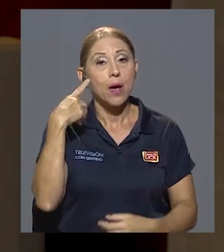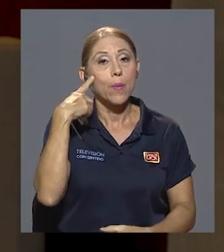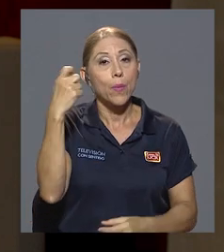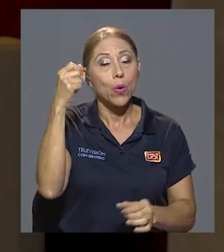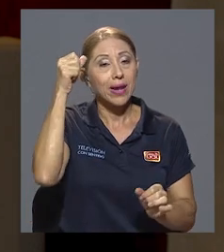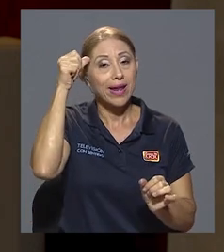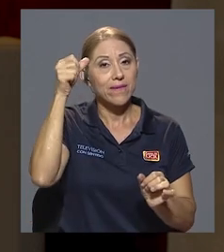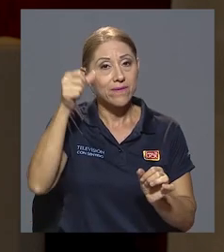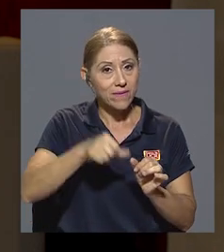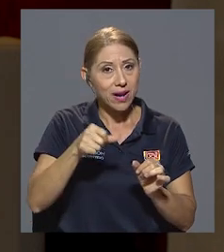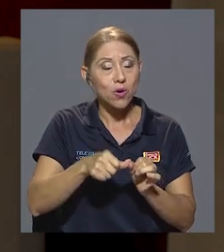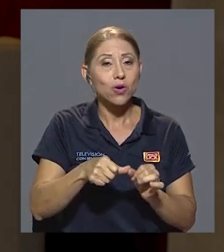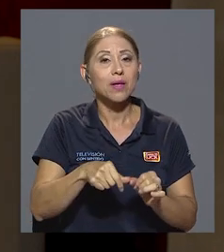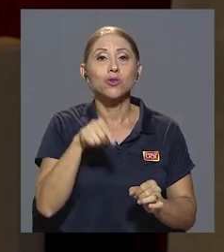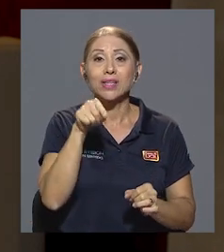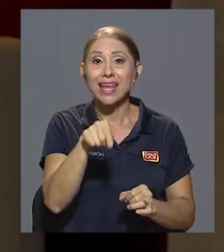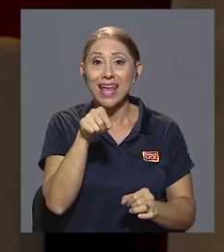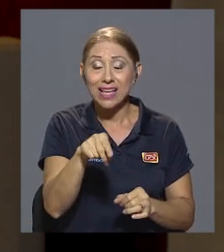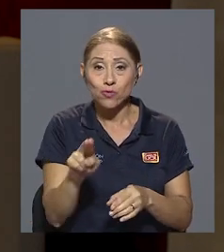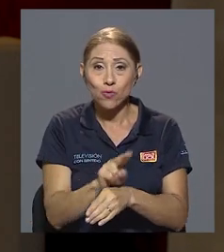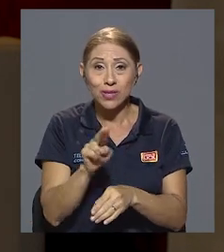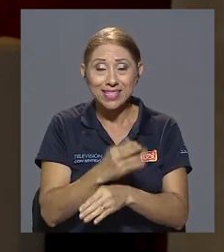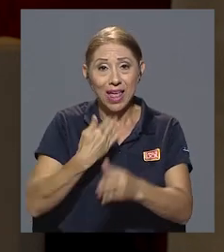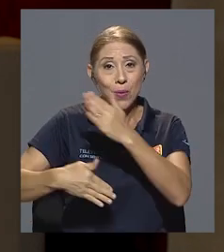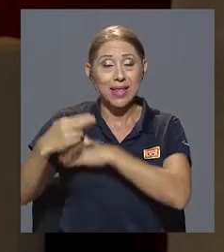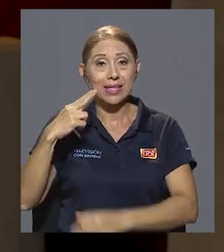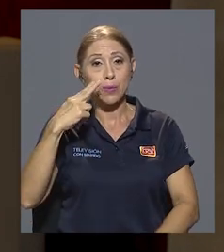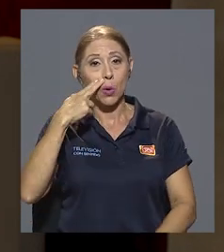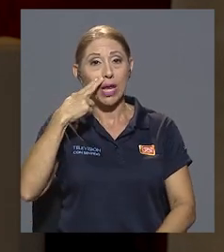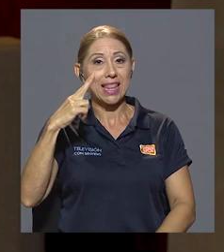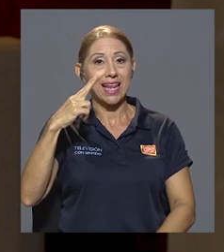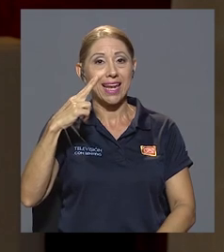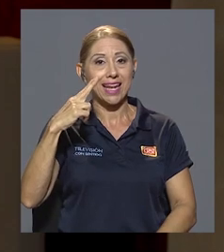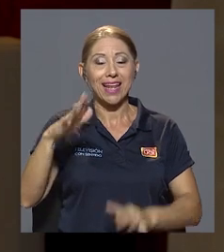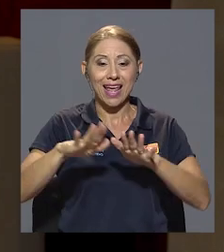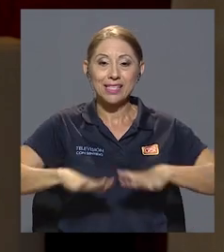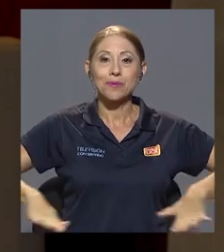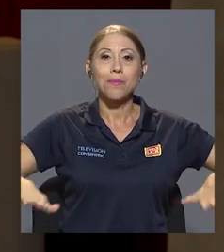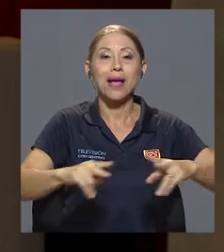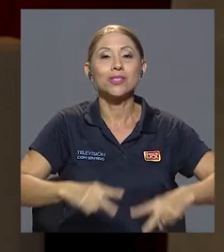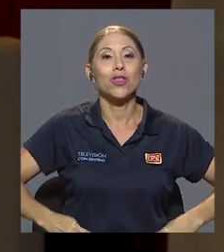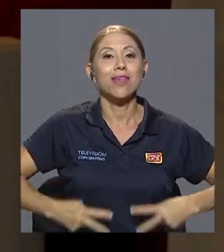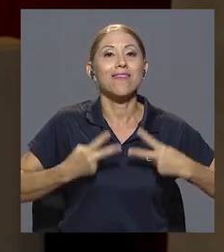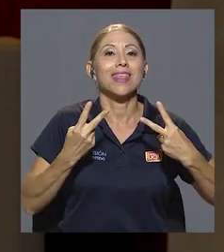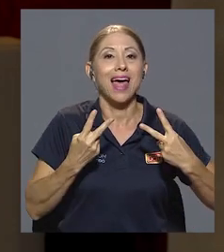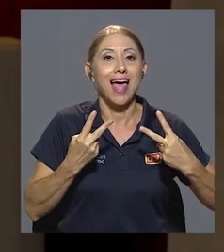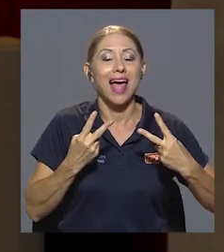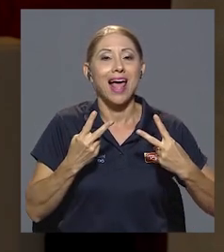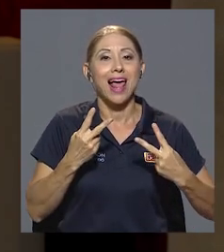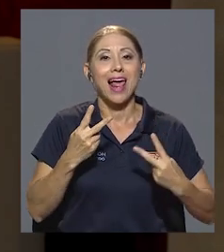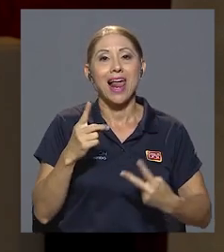recordemos que esos son términos que fue utilizado por hitler el espacio de vida el lebensraum